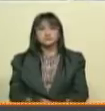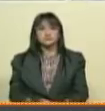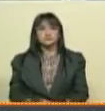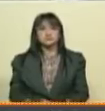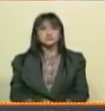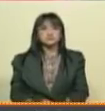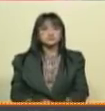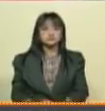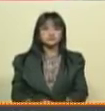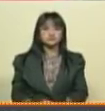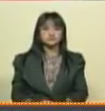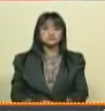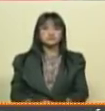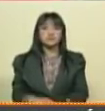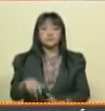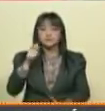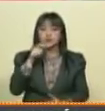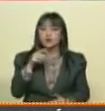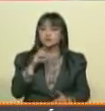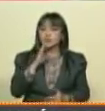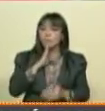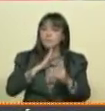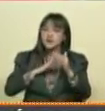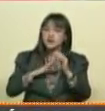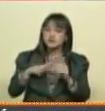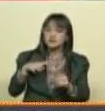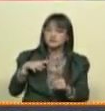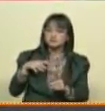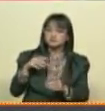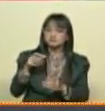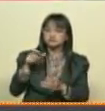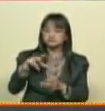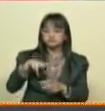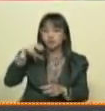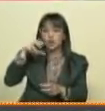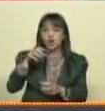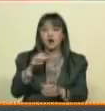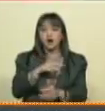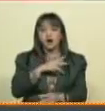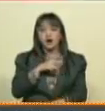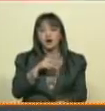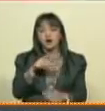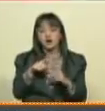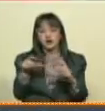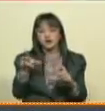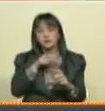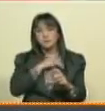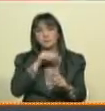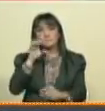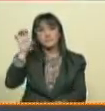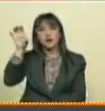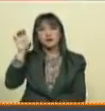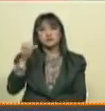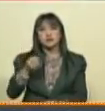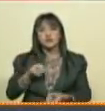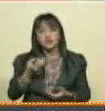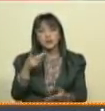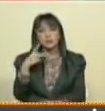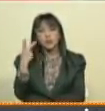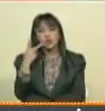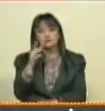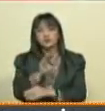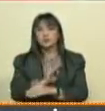para llegarle a los más humildes, a los que tienen el carnet de la patria, y garantizarle la política